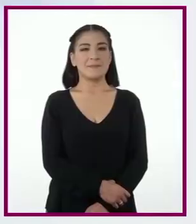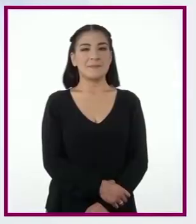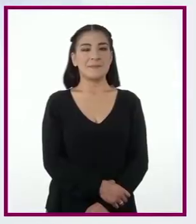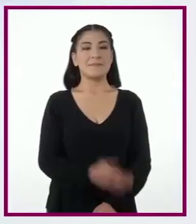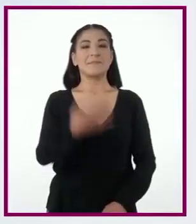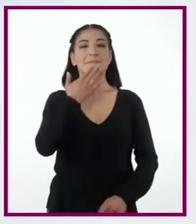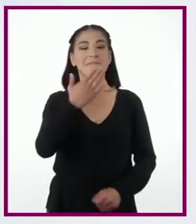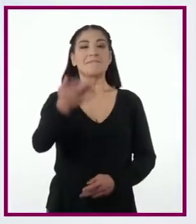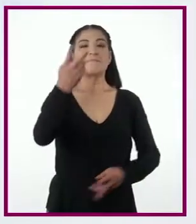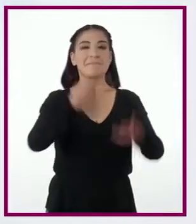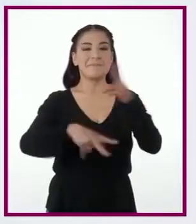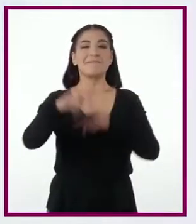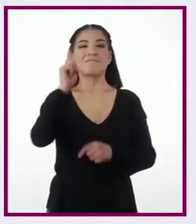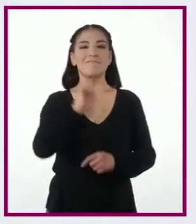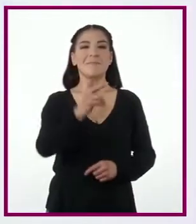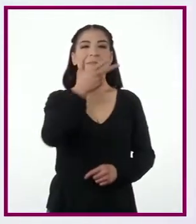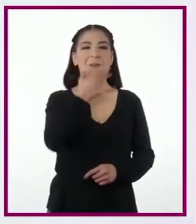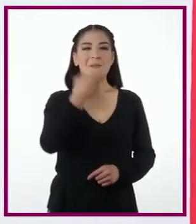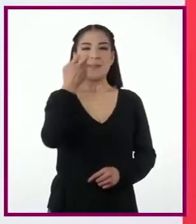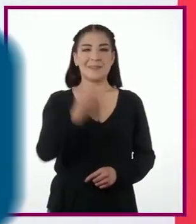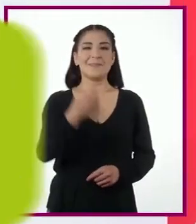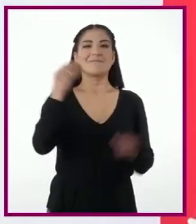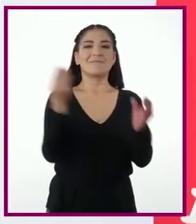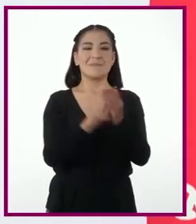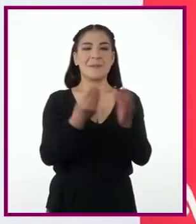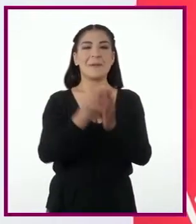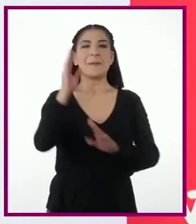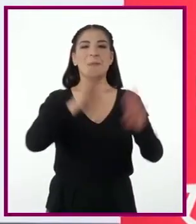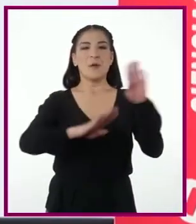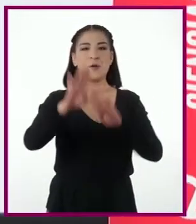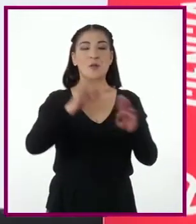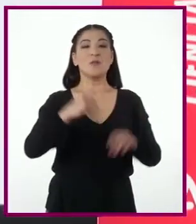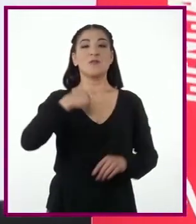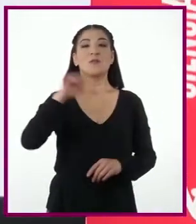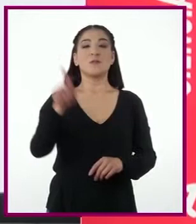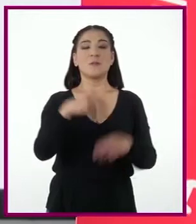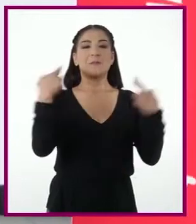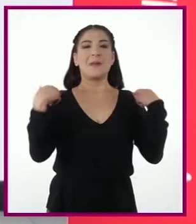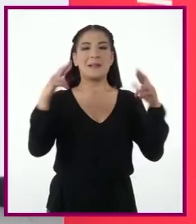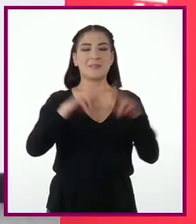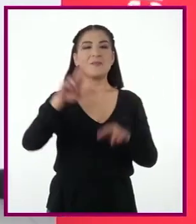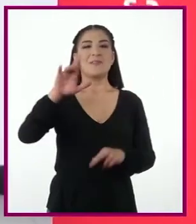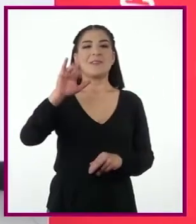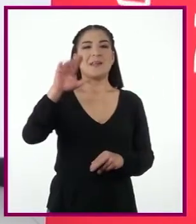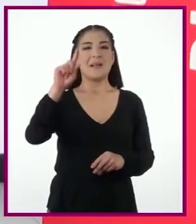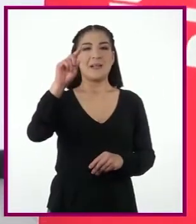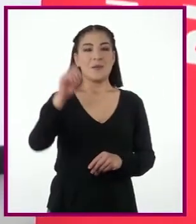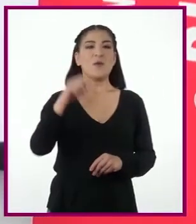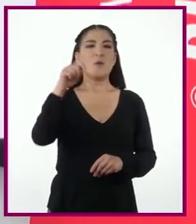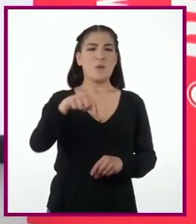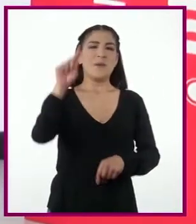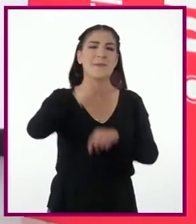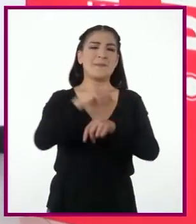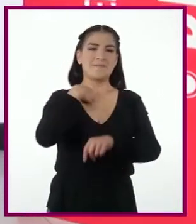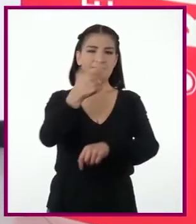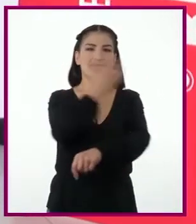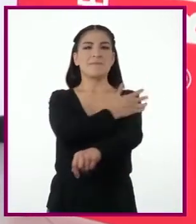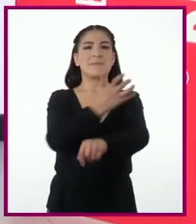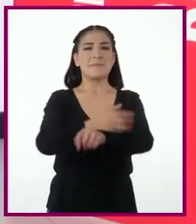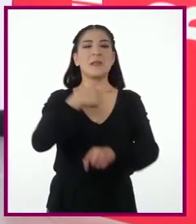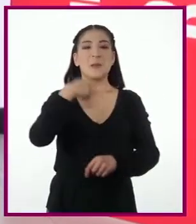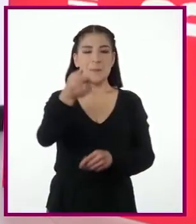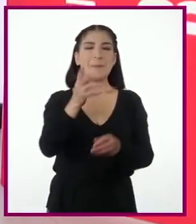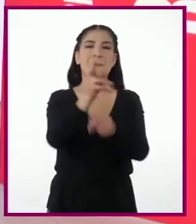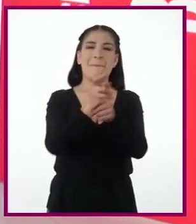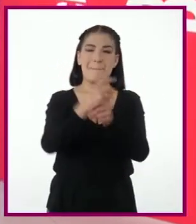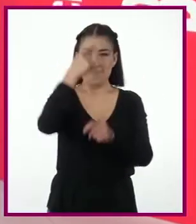Bienvenidas y bienvenidos una vez más a esta sesión de Ciencias Biología. Yo soy el maestro Ricardo y este día te acompañaré. Te invito a que te prepares para tomar